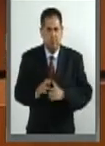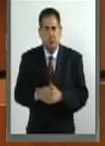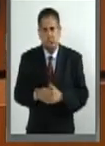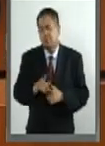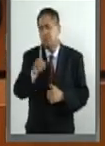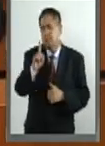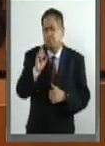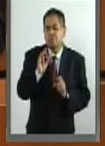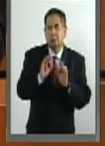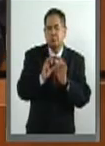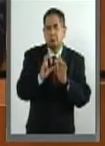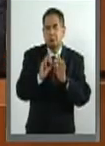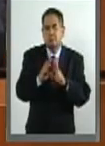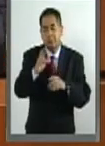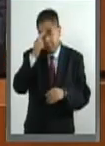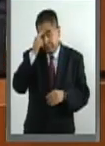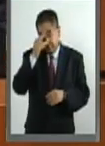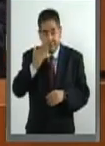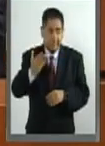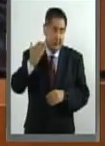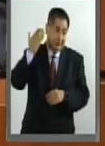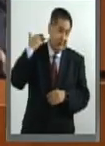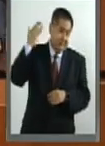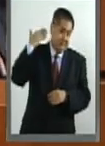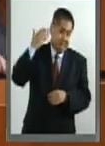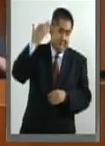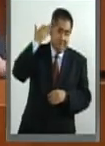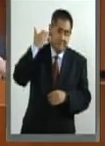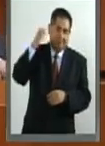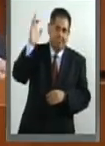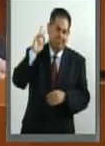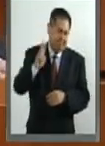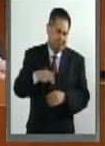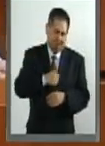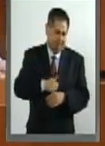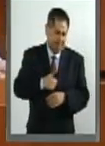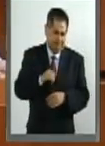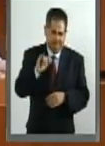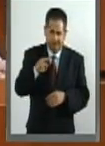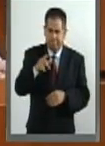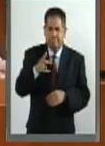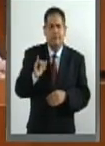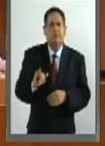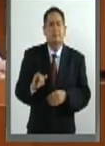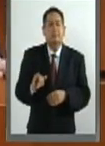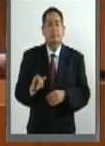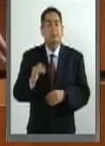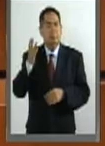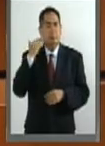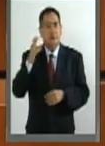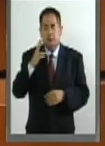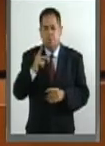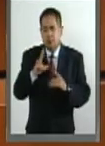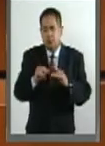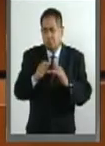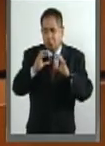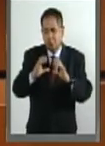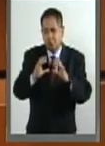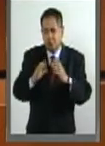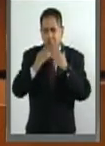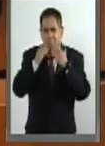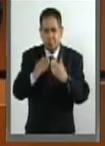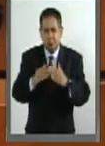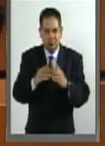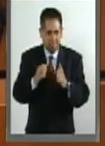una secuela de una época lamentable que tuvo el INEGI, en donde no se cuidó precisamente